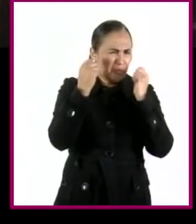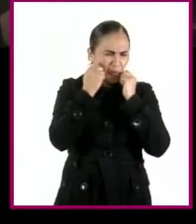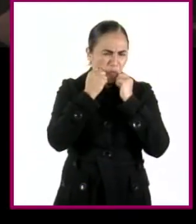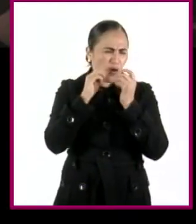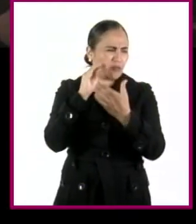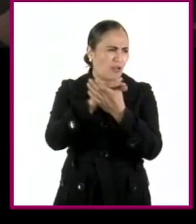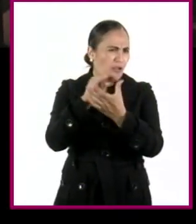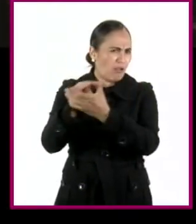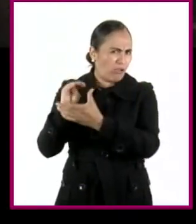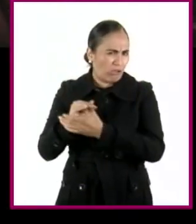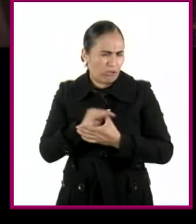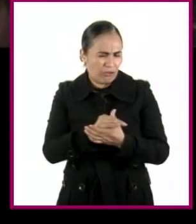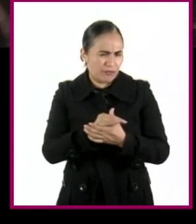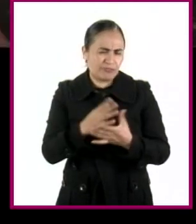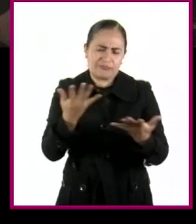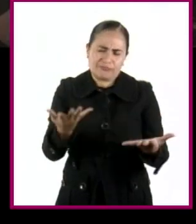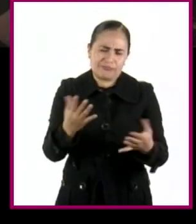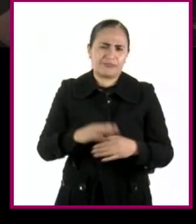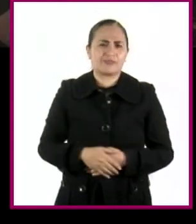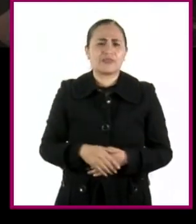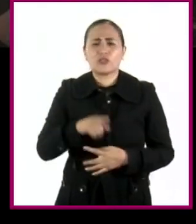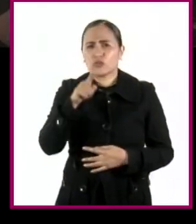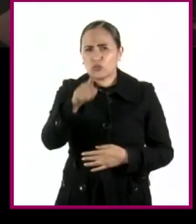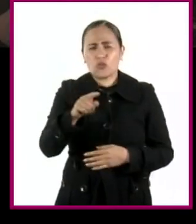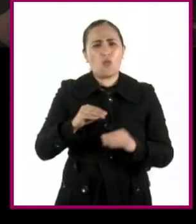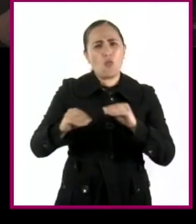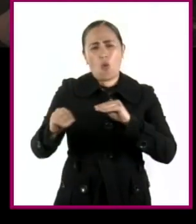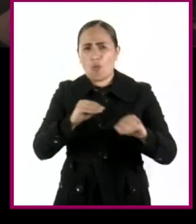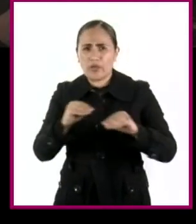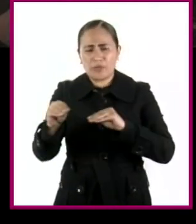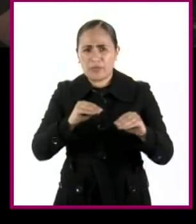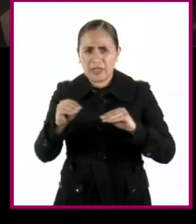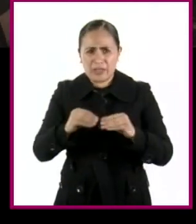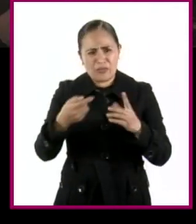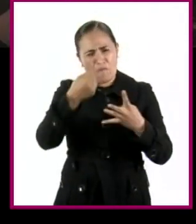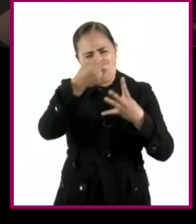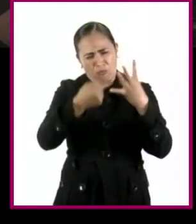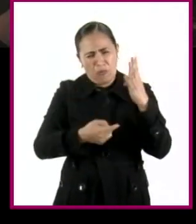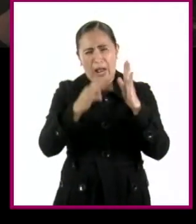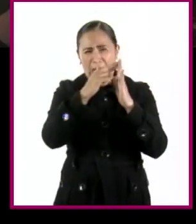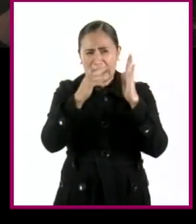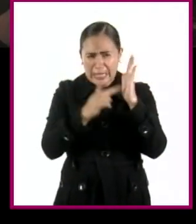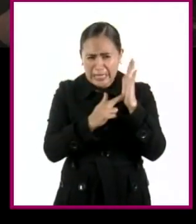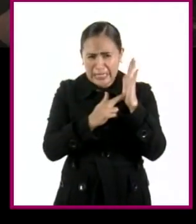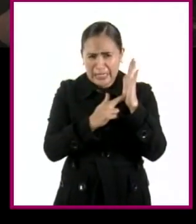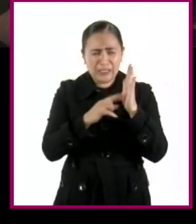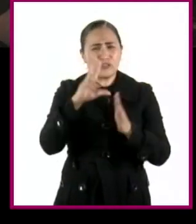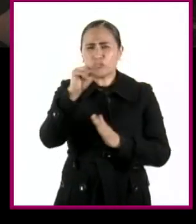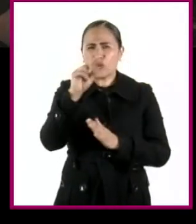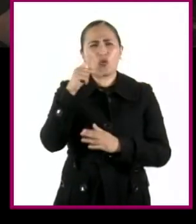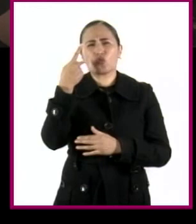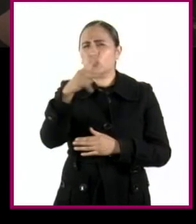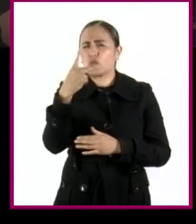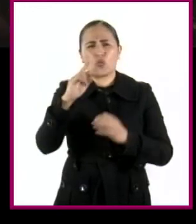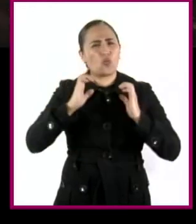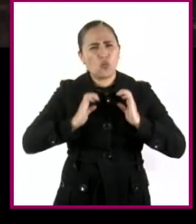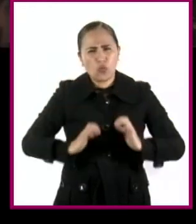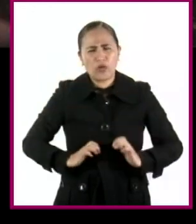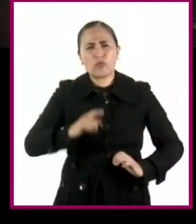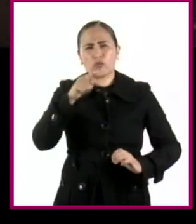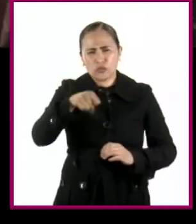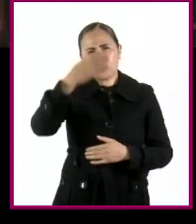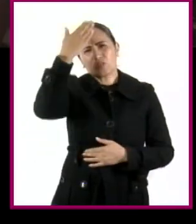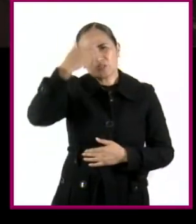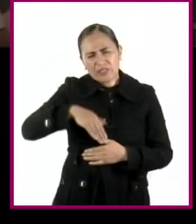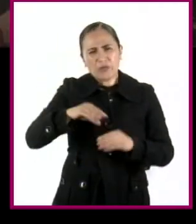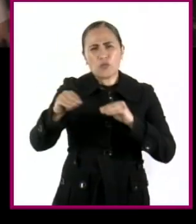Definitivamente. En este caso, no hay un patrón de movimientos precisos para sanar. Es tu cuerpo. Y tú sabrás qué movimientos necesitas